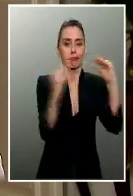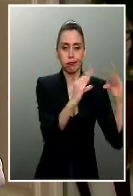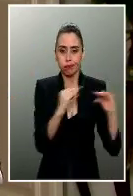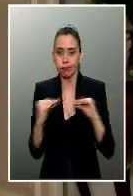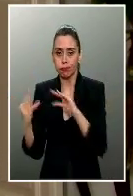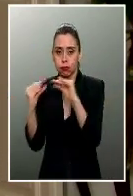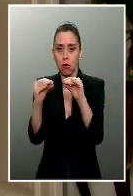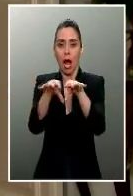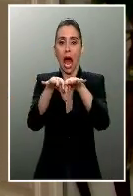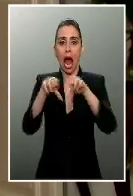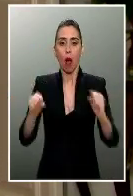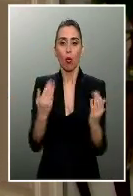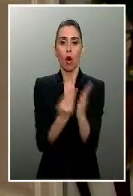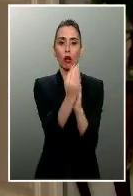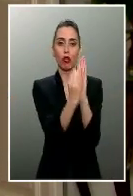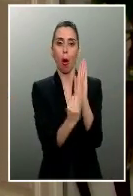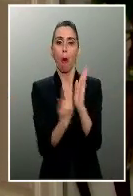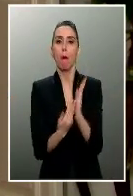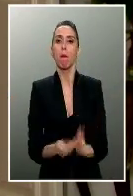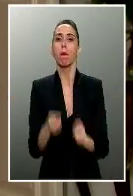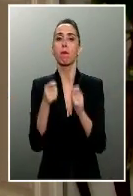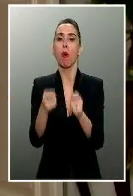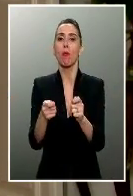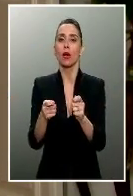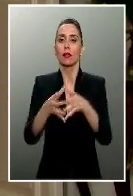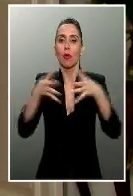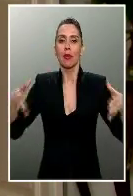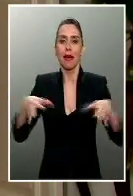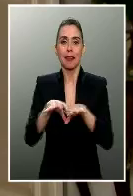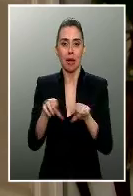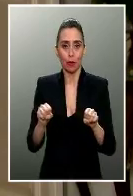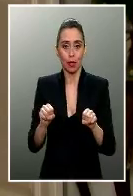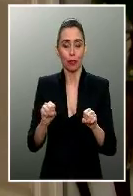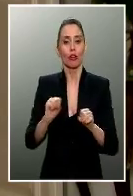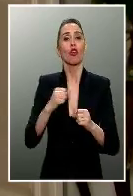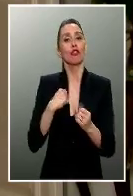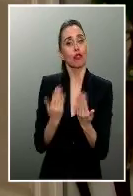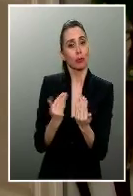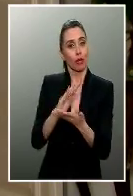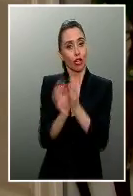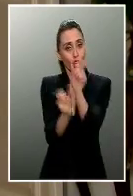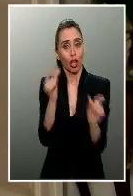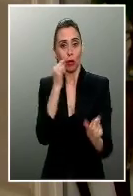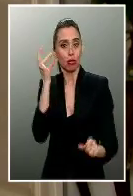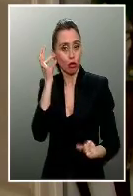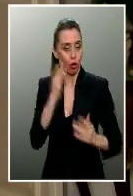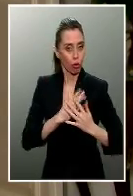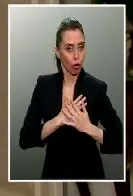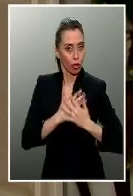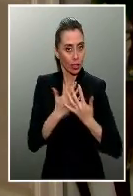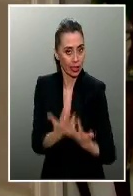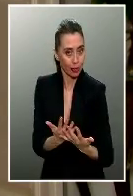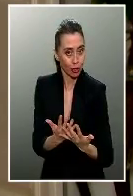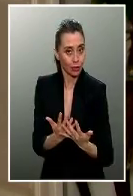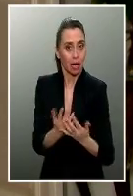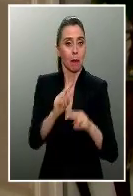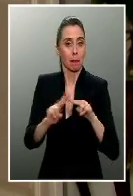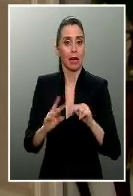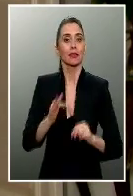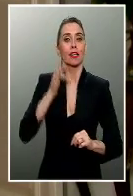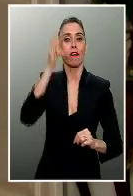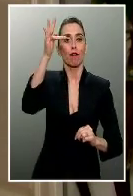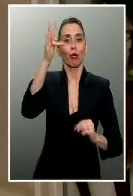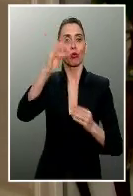de acordar una propuesta con un amplio acuerdo y espero de todos y todas la generosidad que requiere construir el futuro